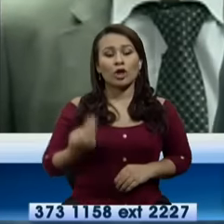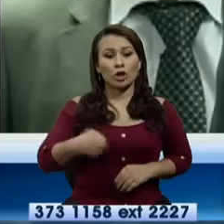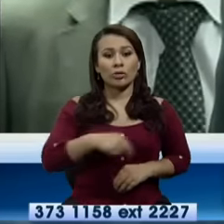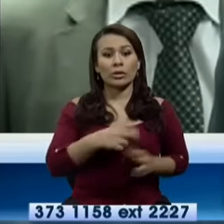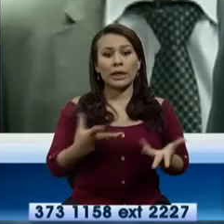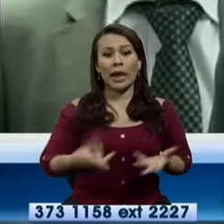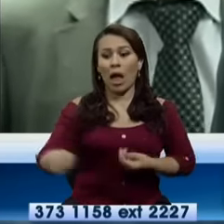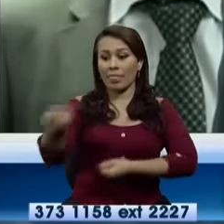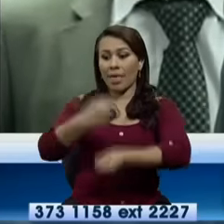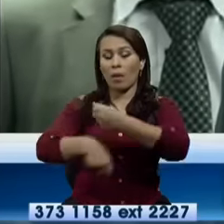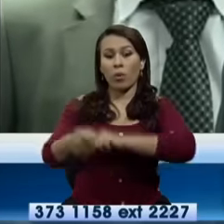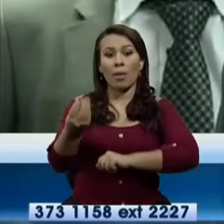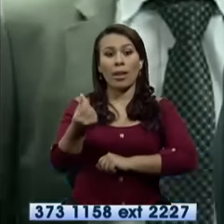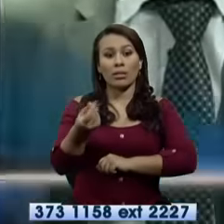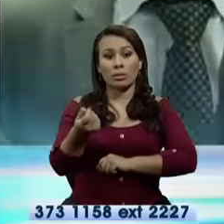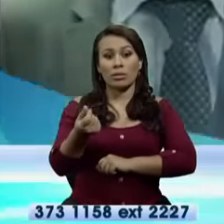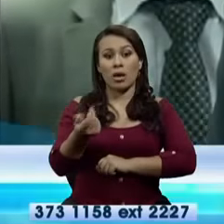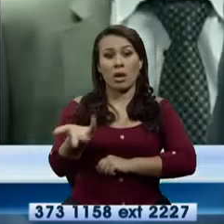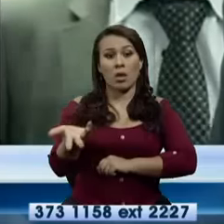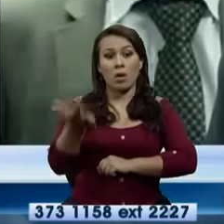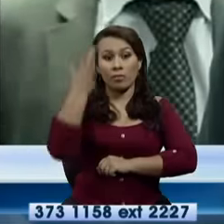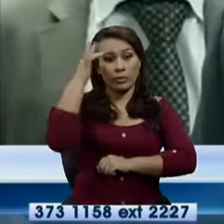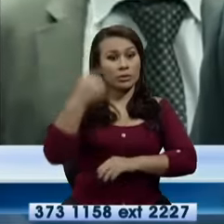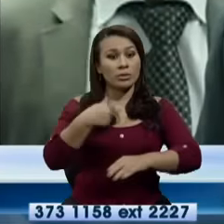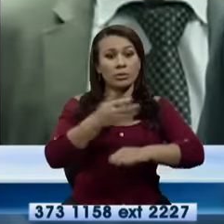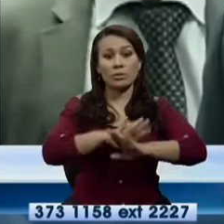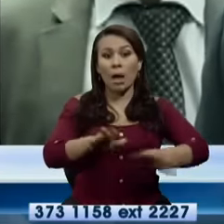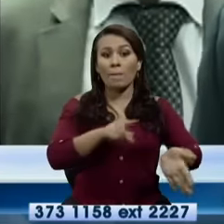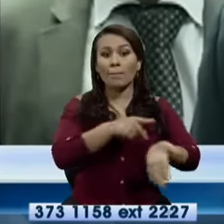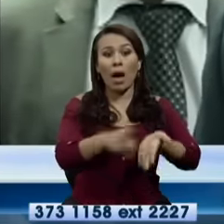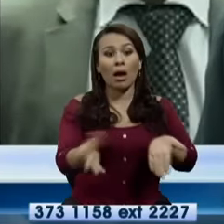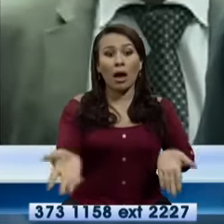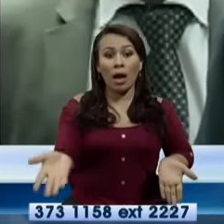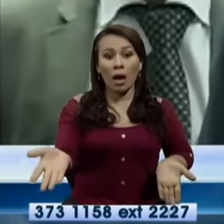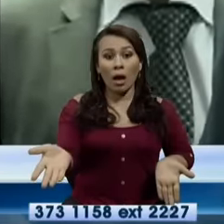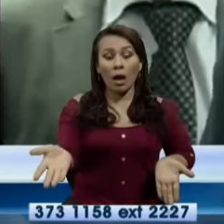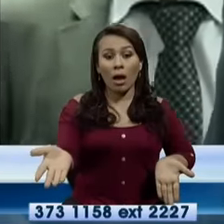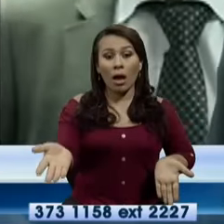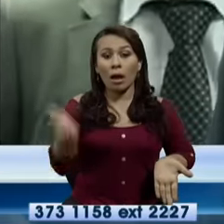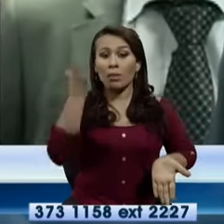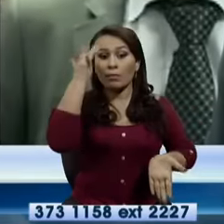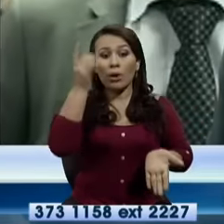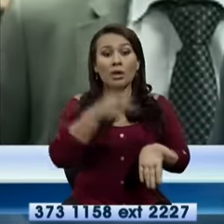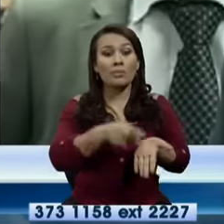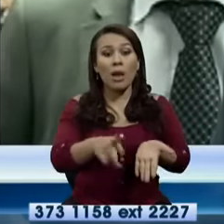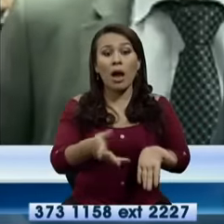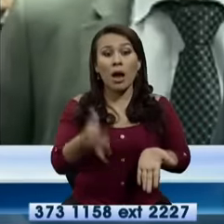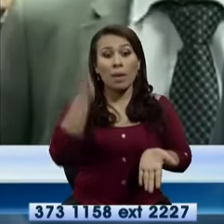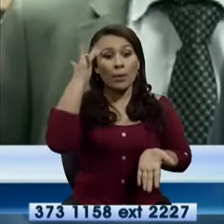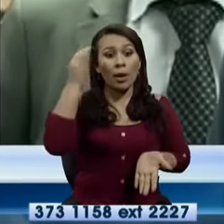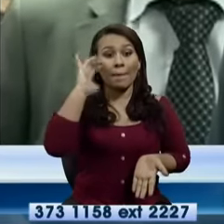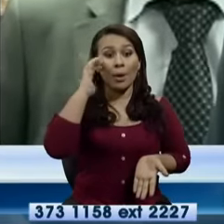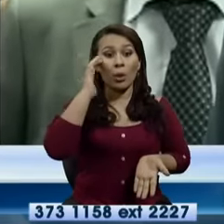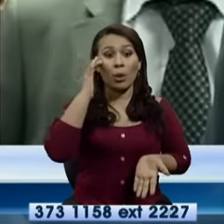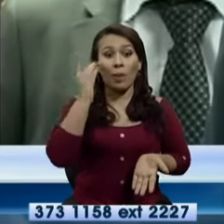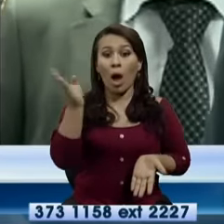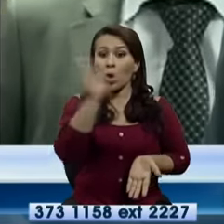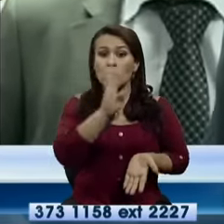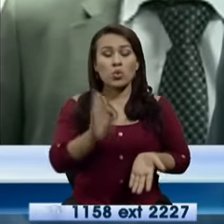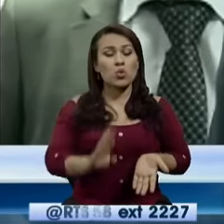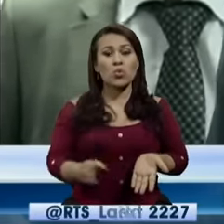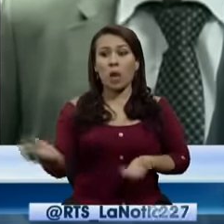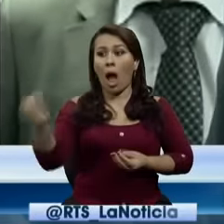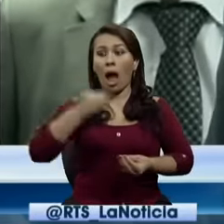valores de las personas que pagaron las estas multas por contravenciones de tránsito pero que nunca